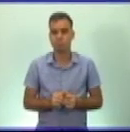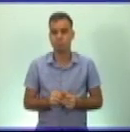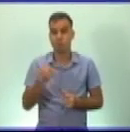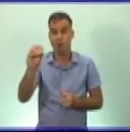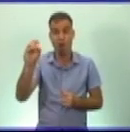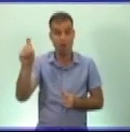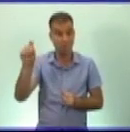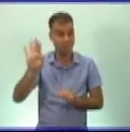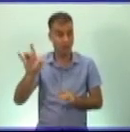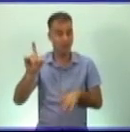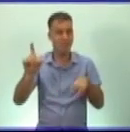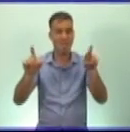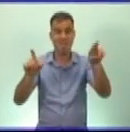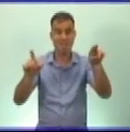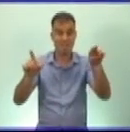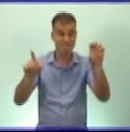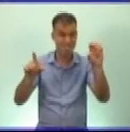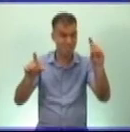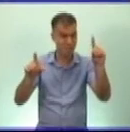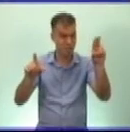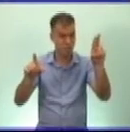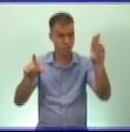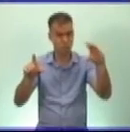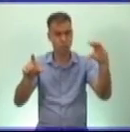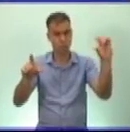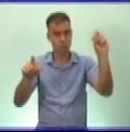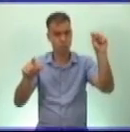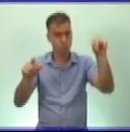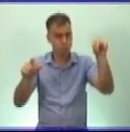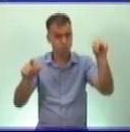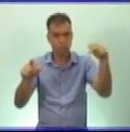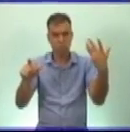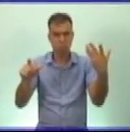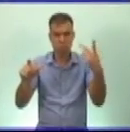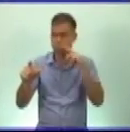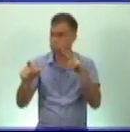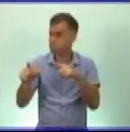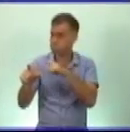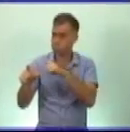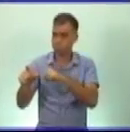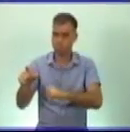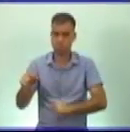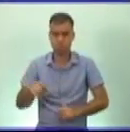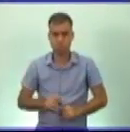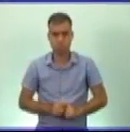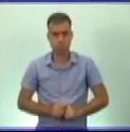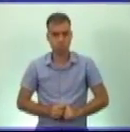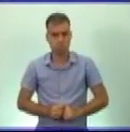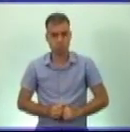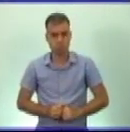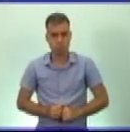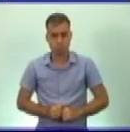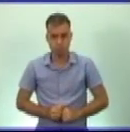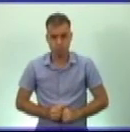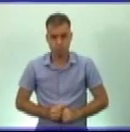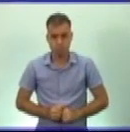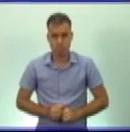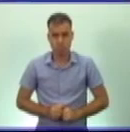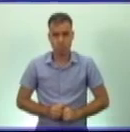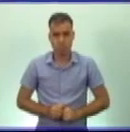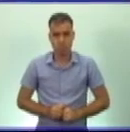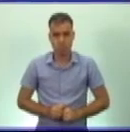real o aparente de electrones que provoca una disminución en el número de oxidación.